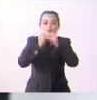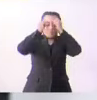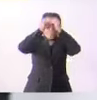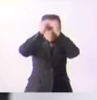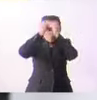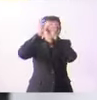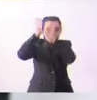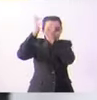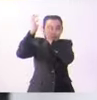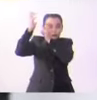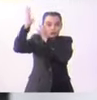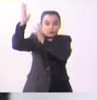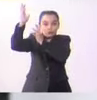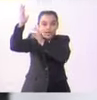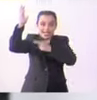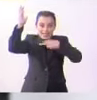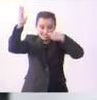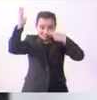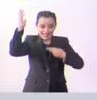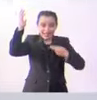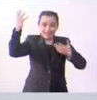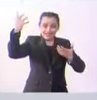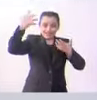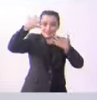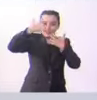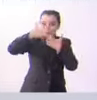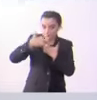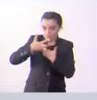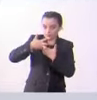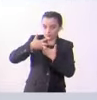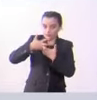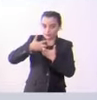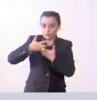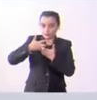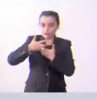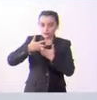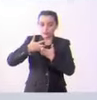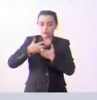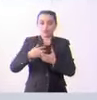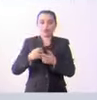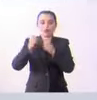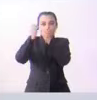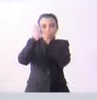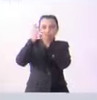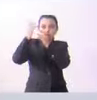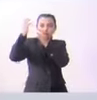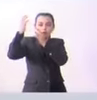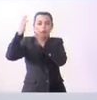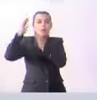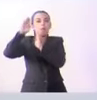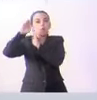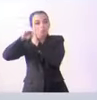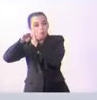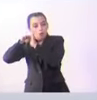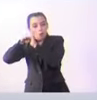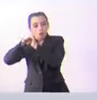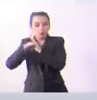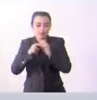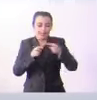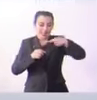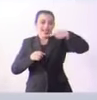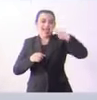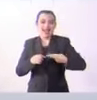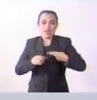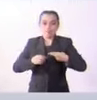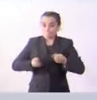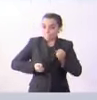Lo que tiene mayor realce es la realidad, pero no es solo una falsificación de la realidad, sino es una construcción desde un punto de